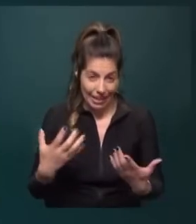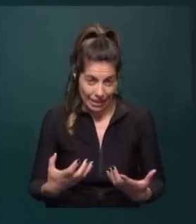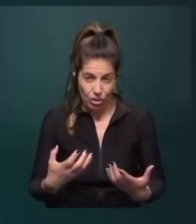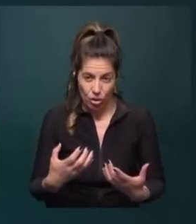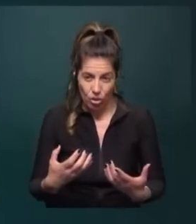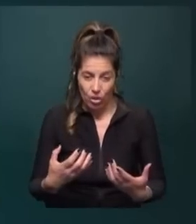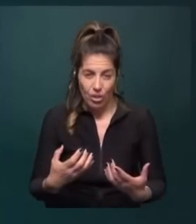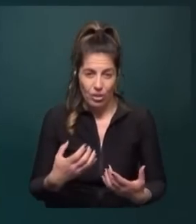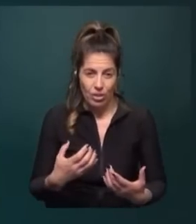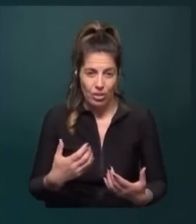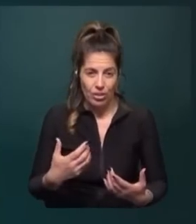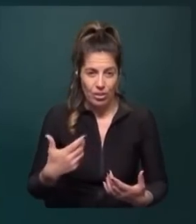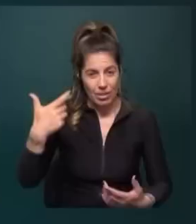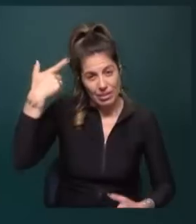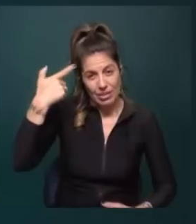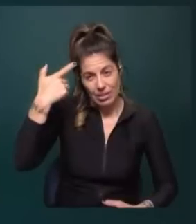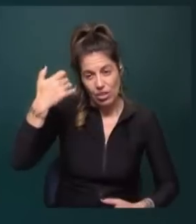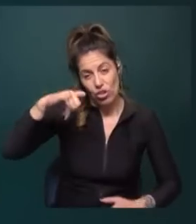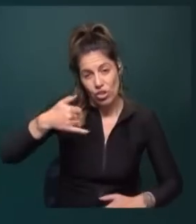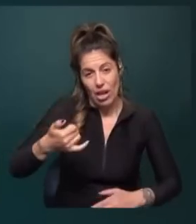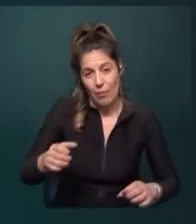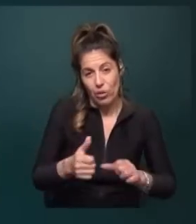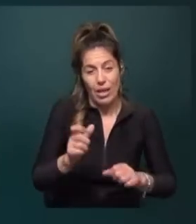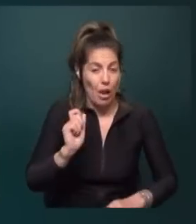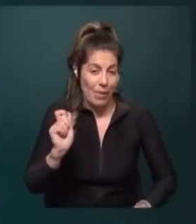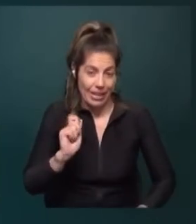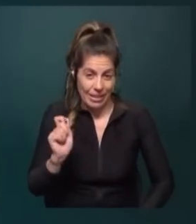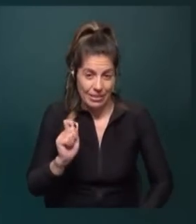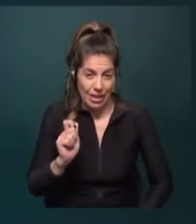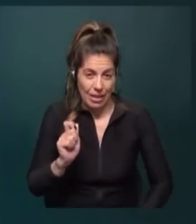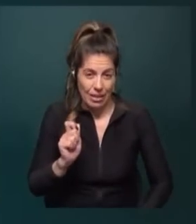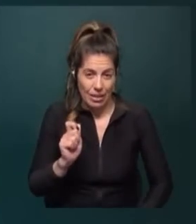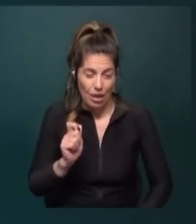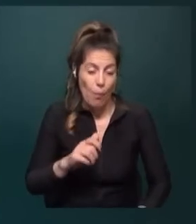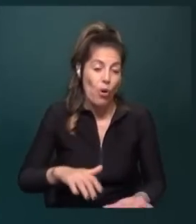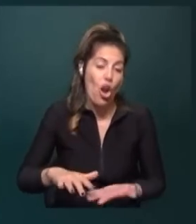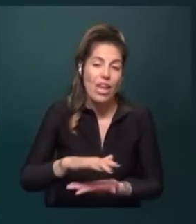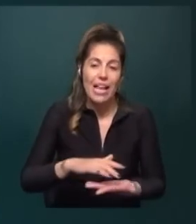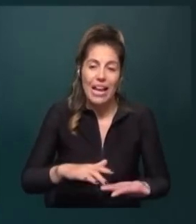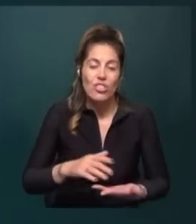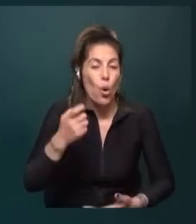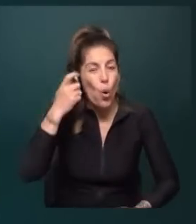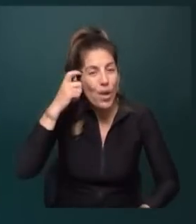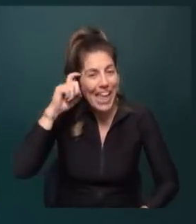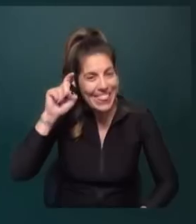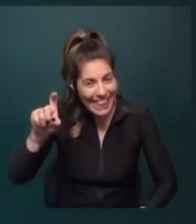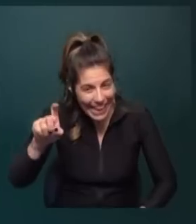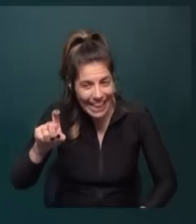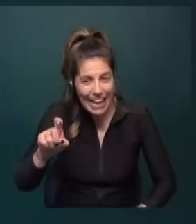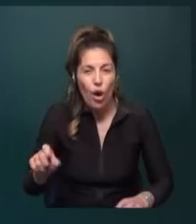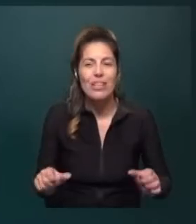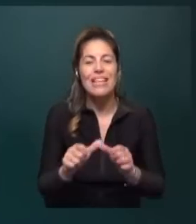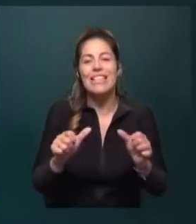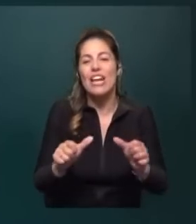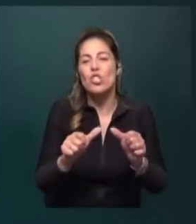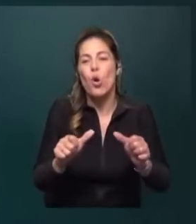que se consumó este ya actuarán las emergencias pero en el caso de que haya una idea o de que se haya realizado